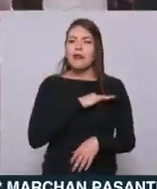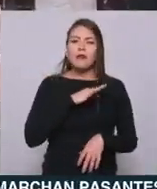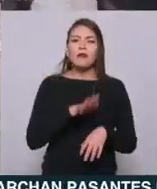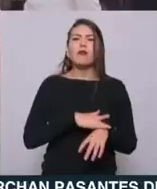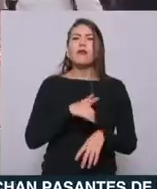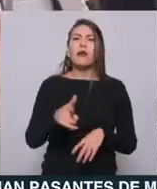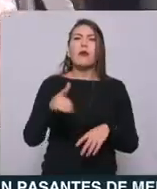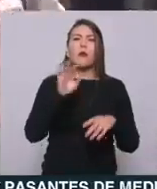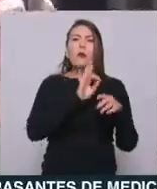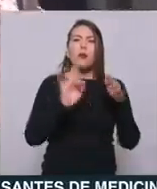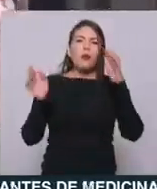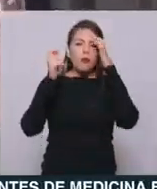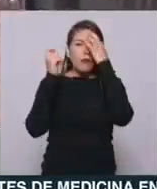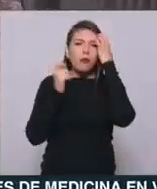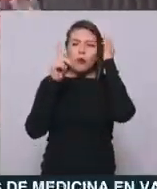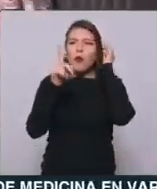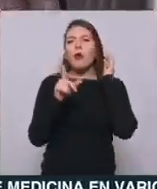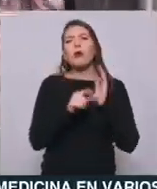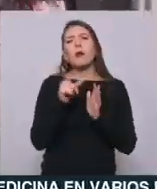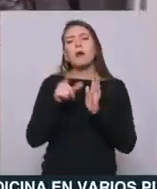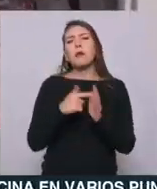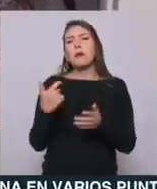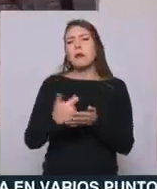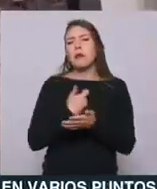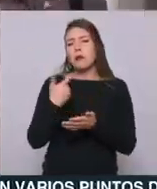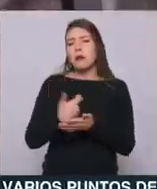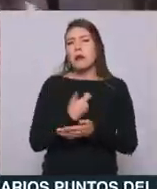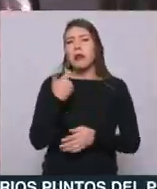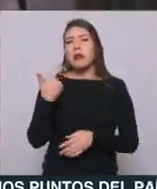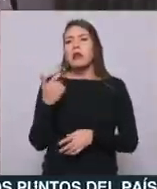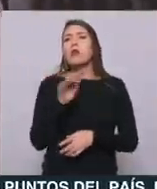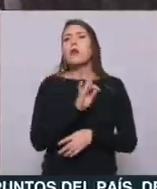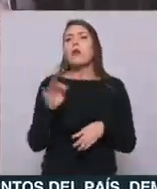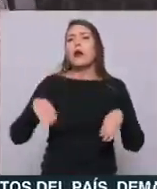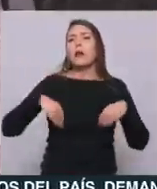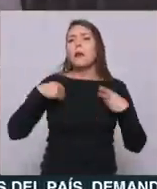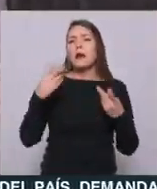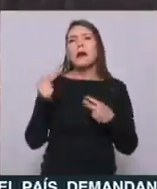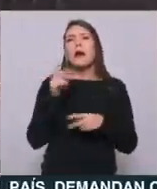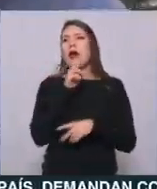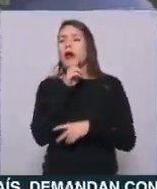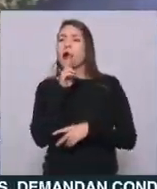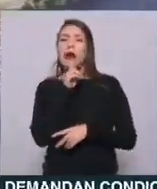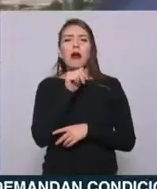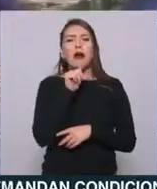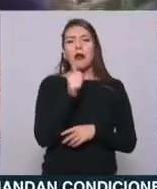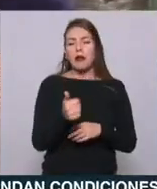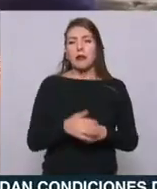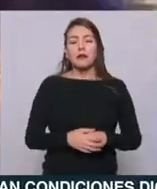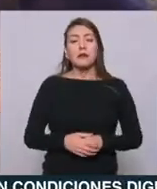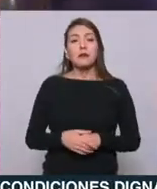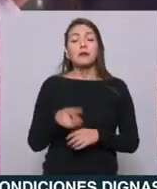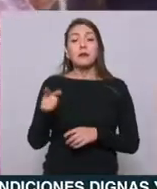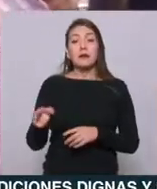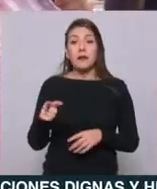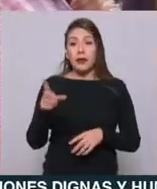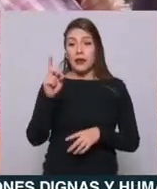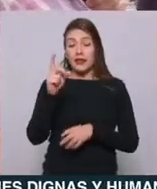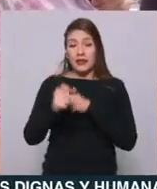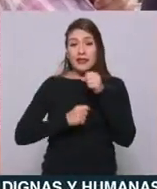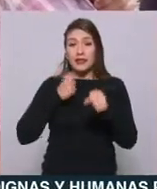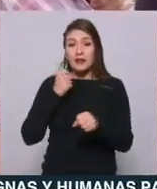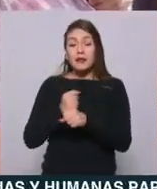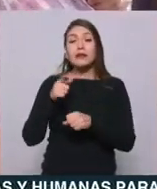dinero, pues varios adultos mayores no tienen ese beneficio. Por más de 30 años fue maestra de educación especial, es